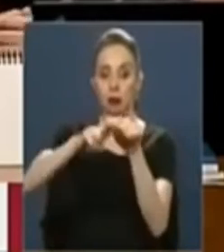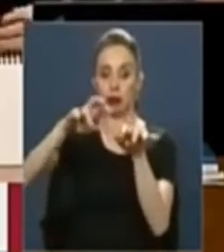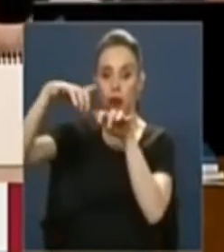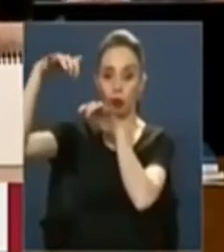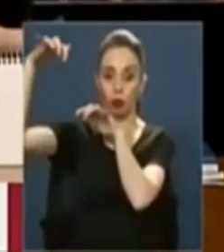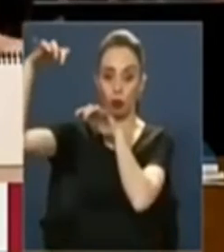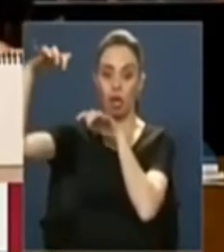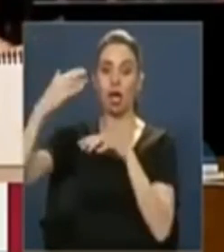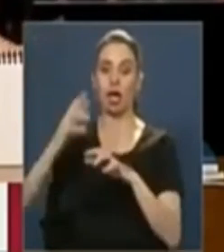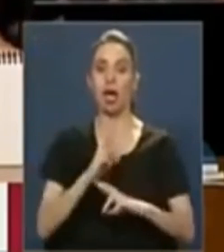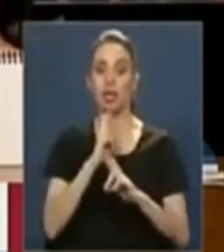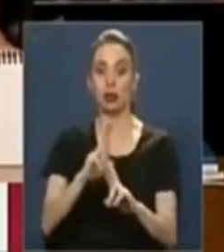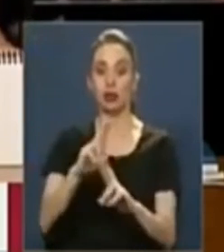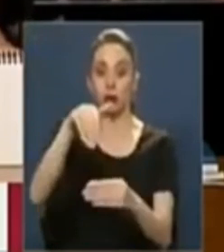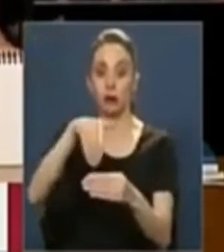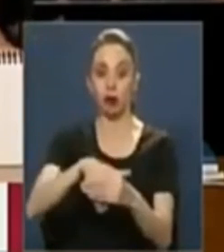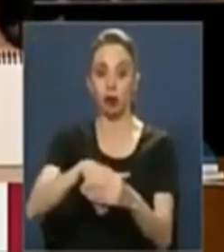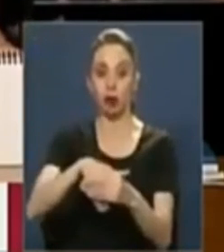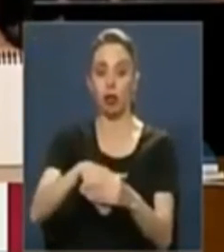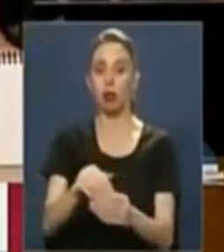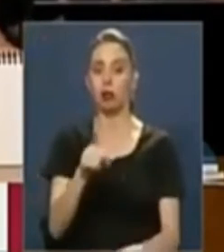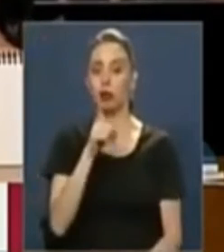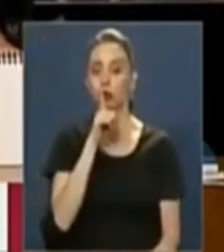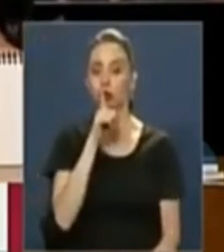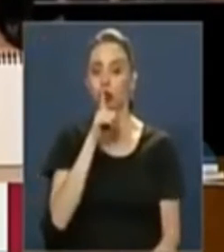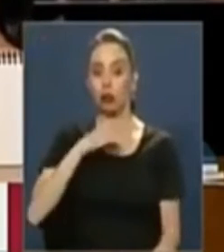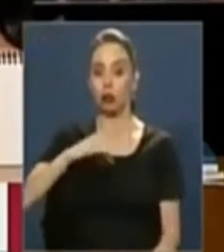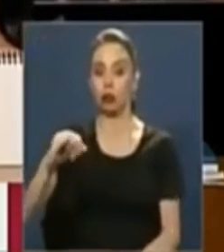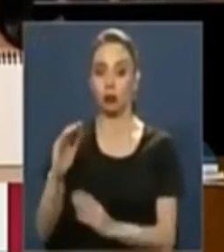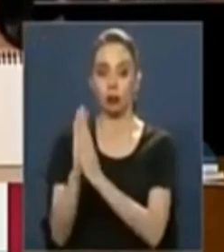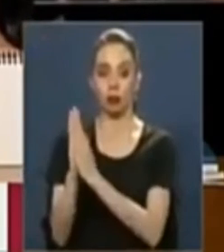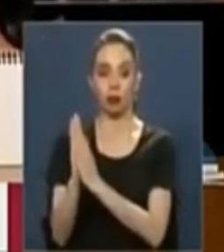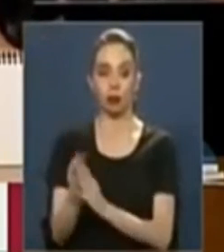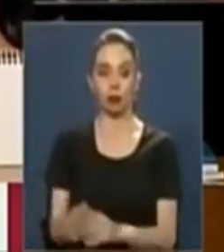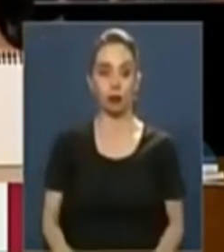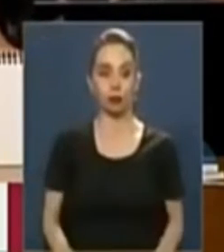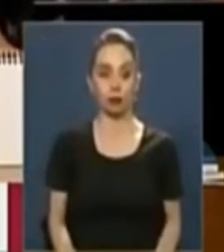una vez esté el resultado de la votación sigan guardando silencio, por favor.